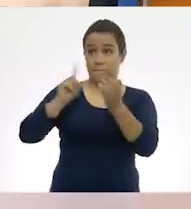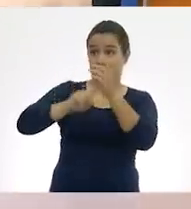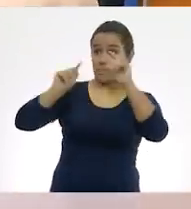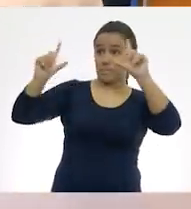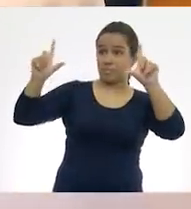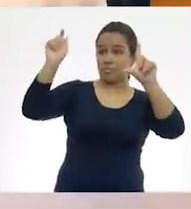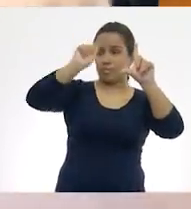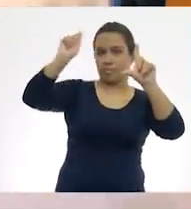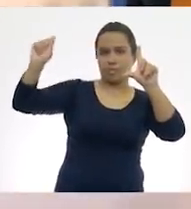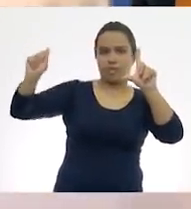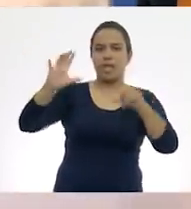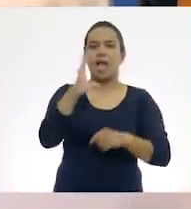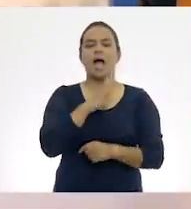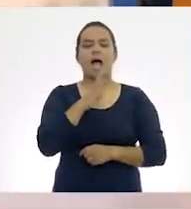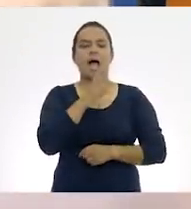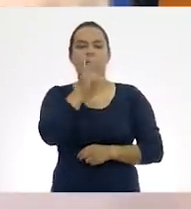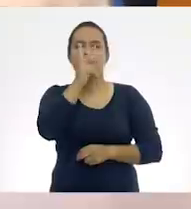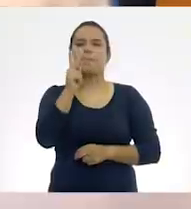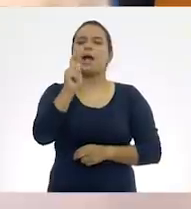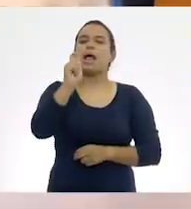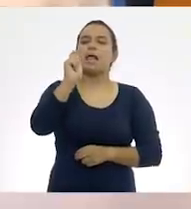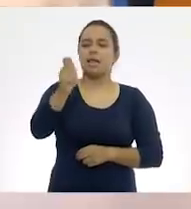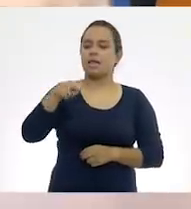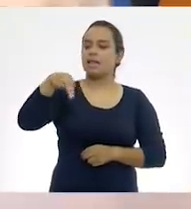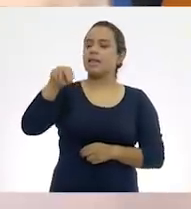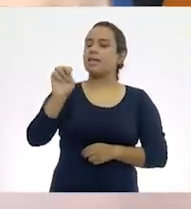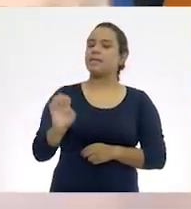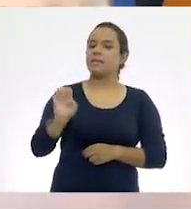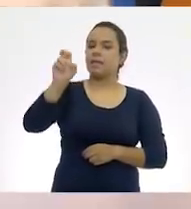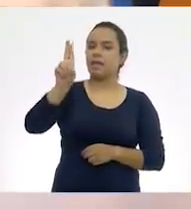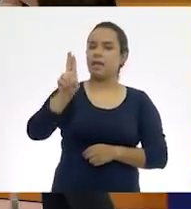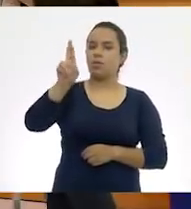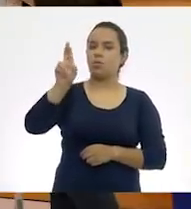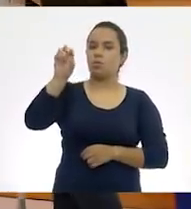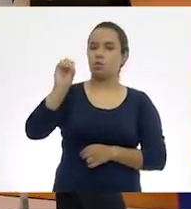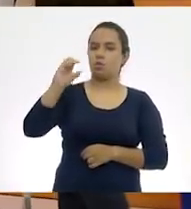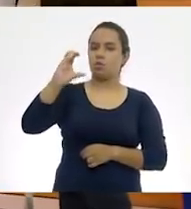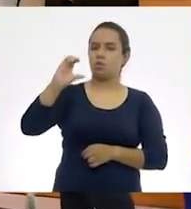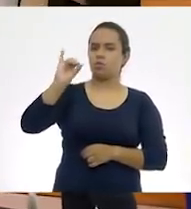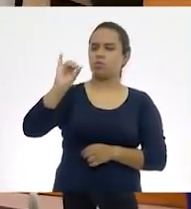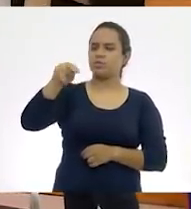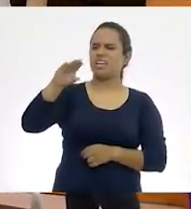aquí tiene una definición que es neurociencias. Sí.